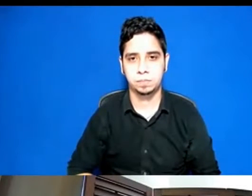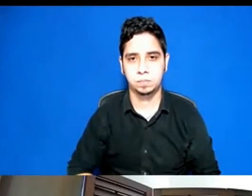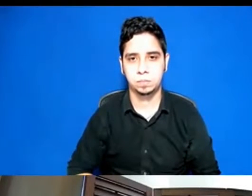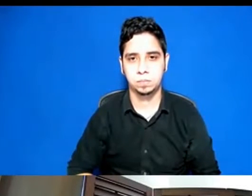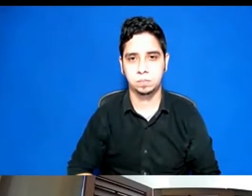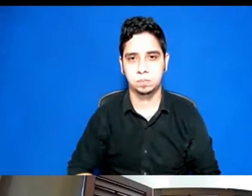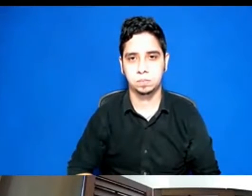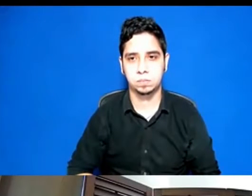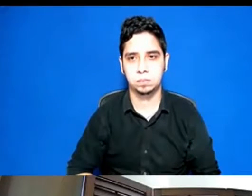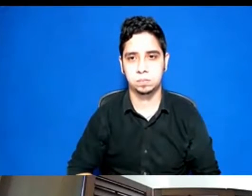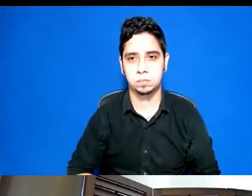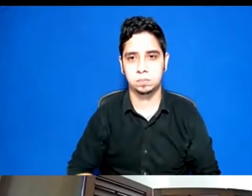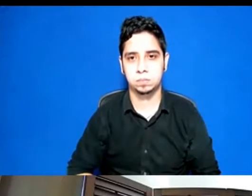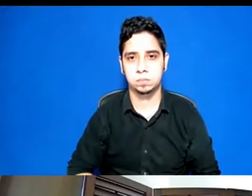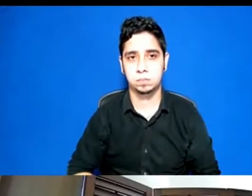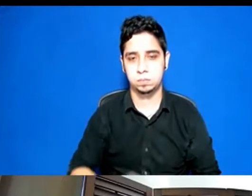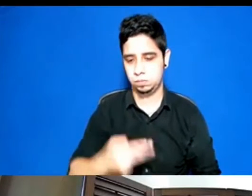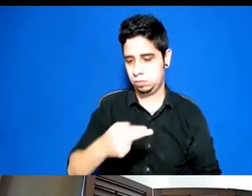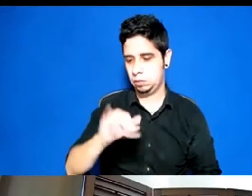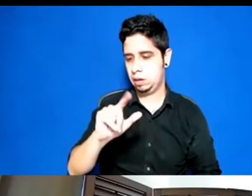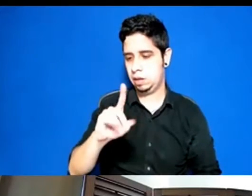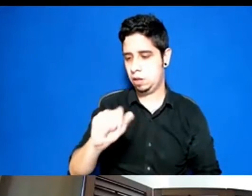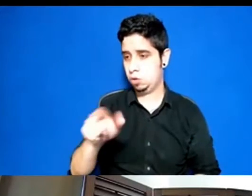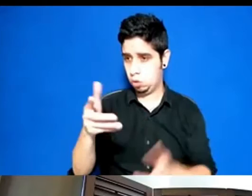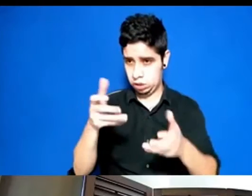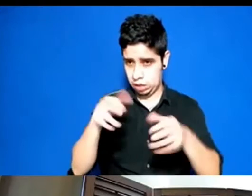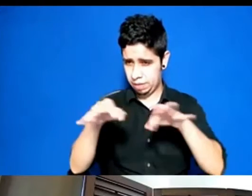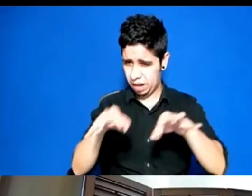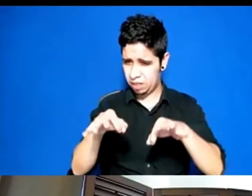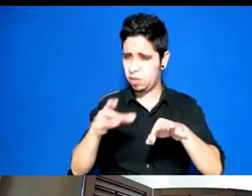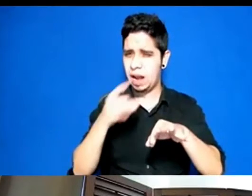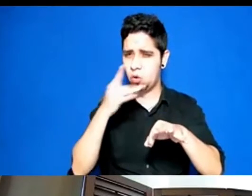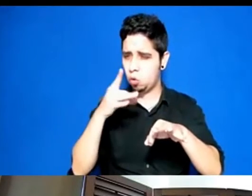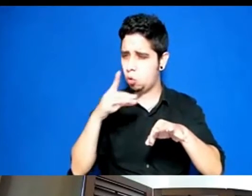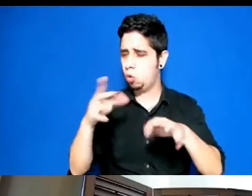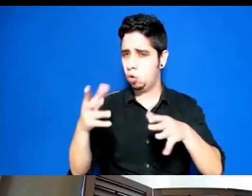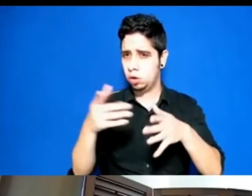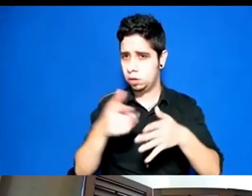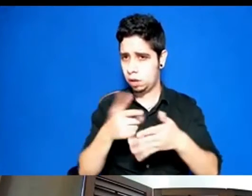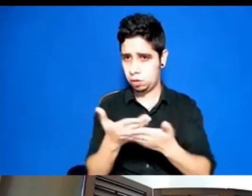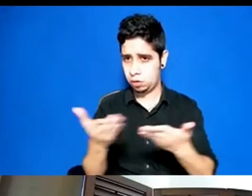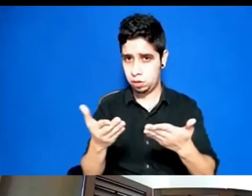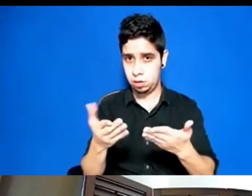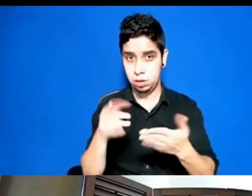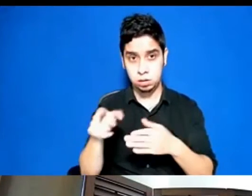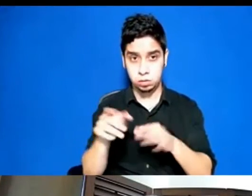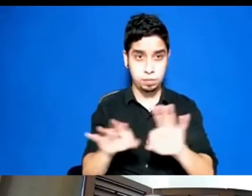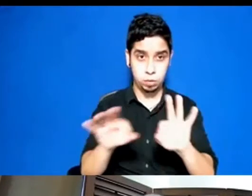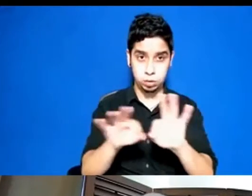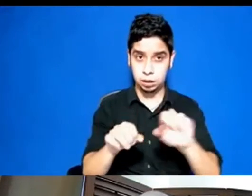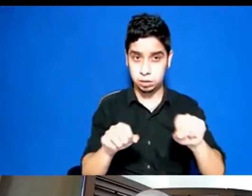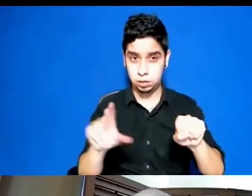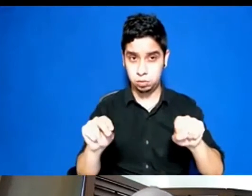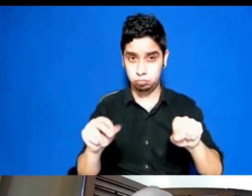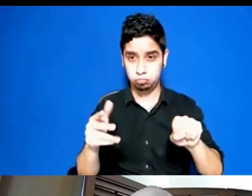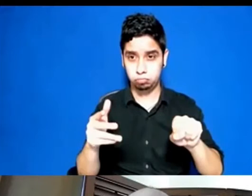Hildita, ¿tú quieres decir, hablar de lo de la contaminación lumínica y eso? O... Porque es importante decirlo, sí.